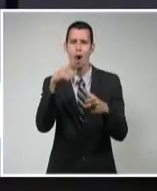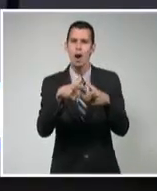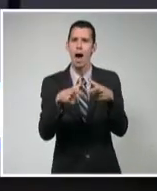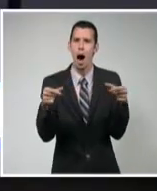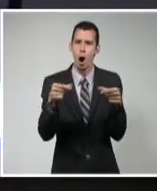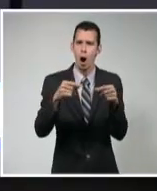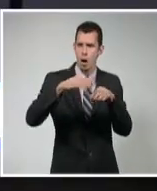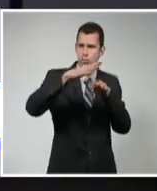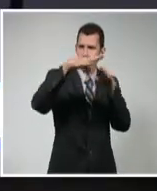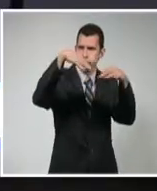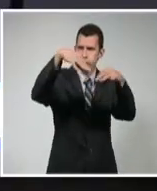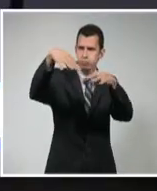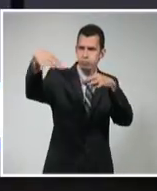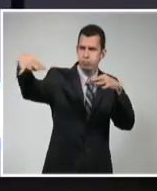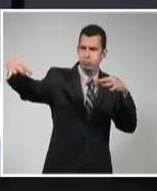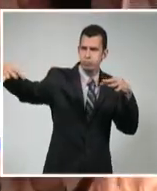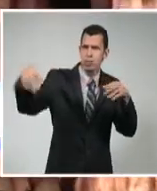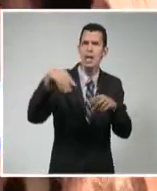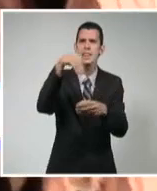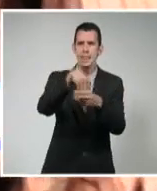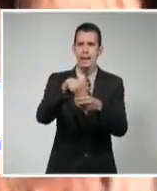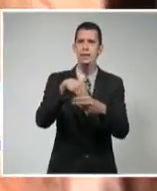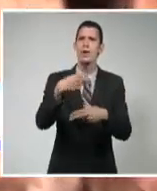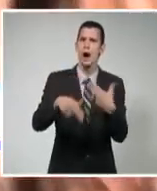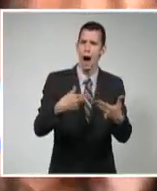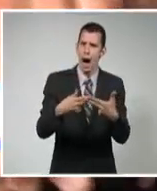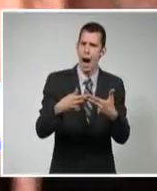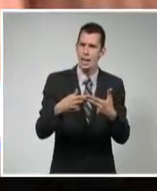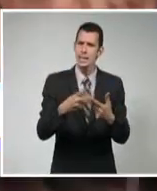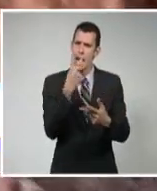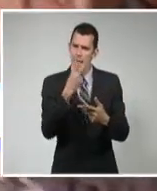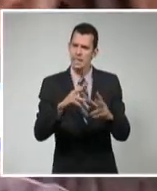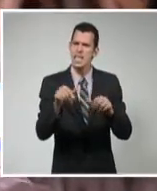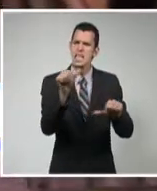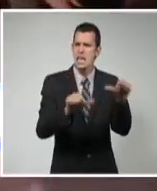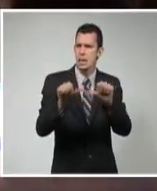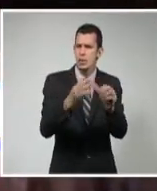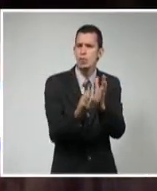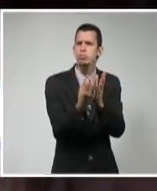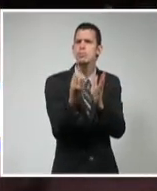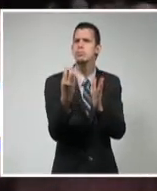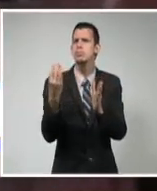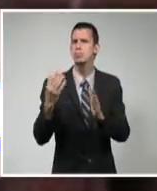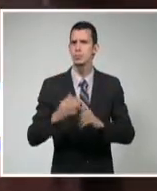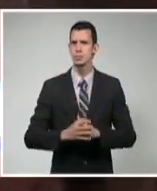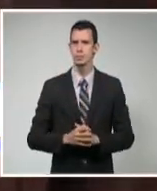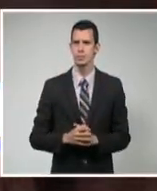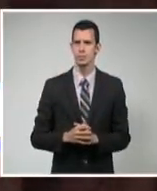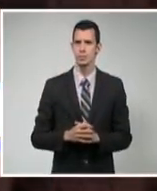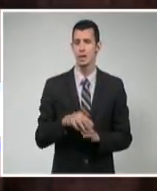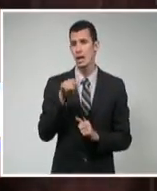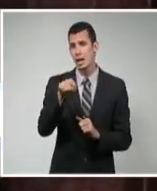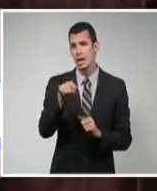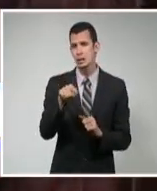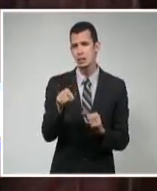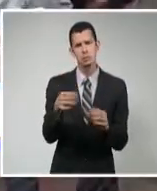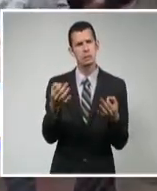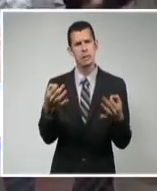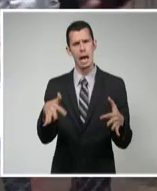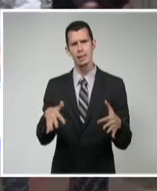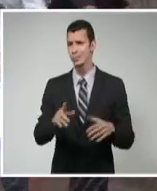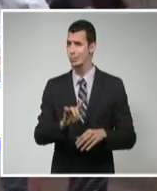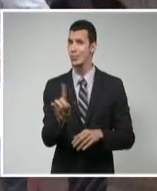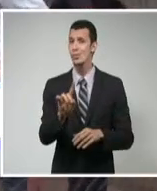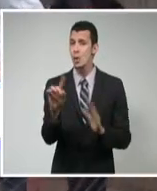más de 2500 toneladas de combustible fósil y 2700 megawatts hora de electricidad cada año